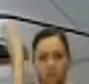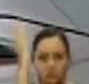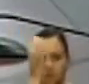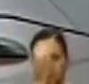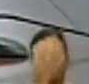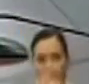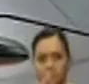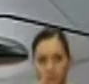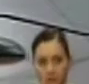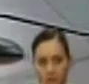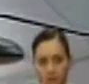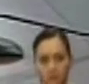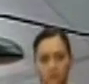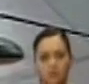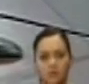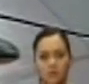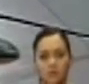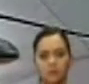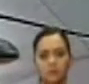Ay,